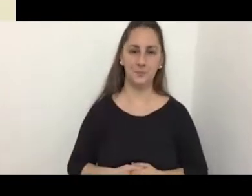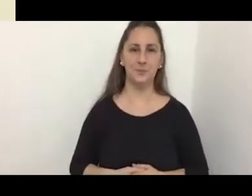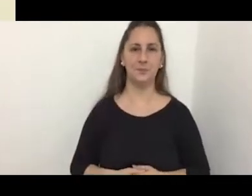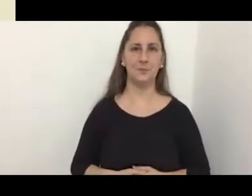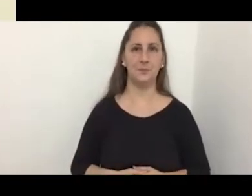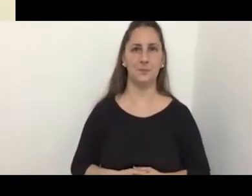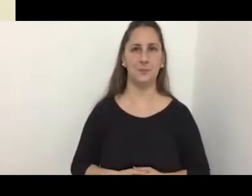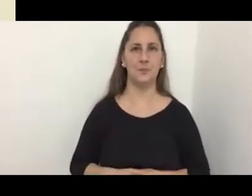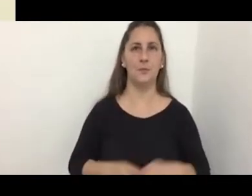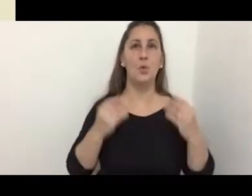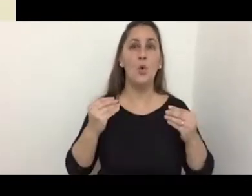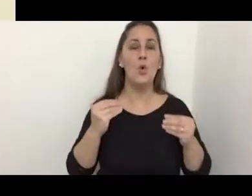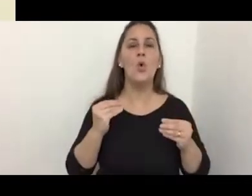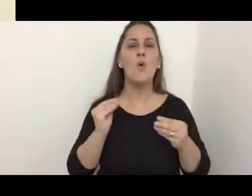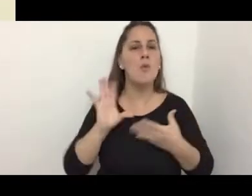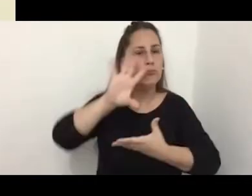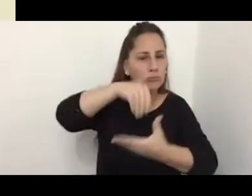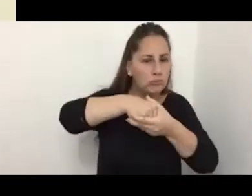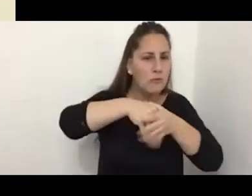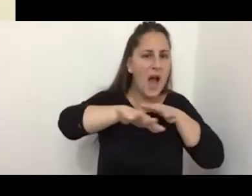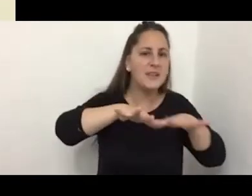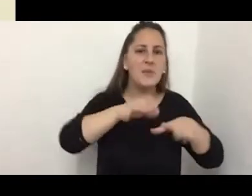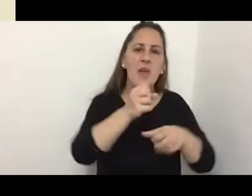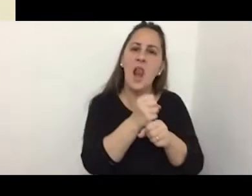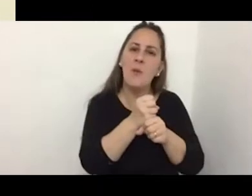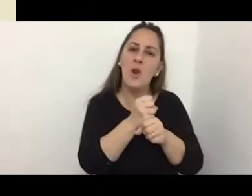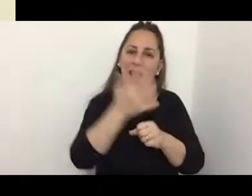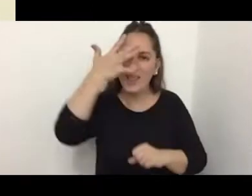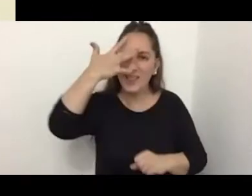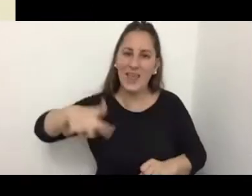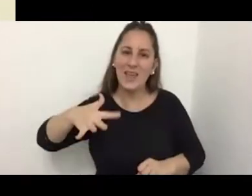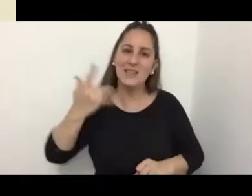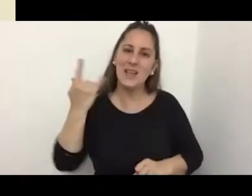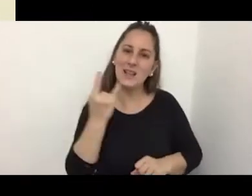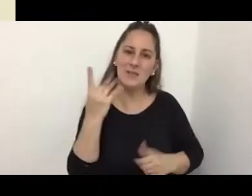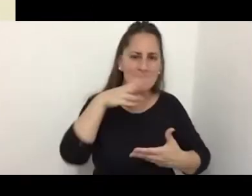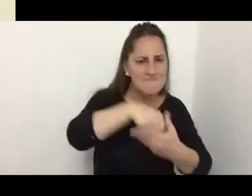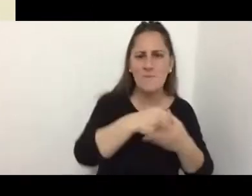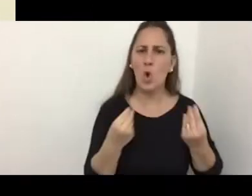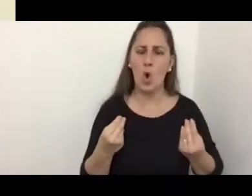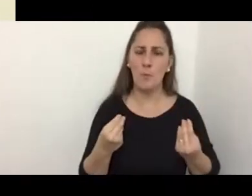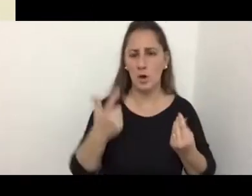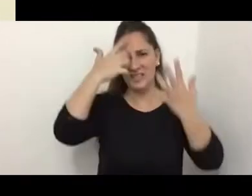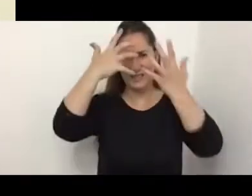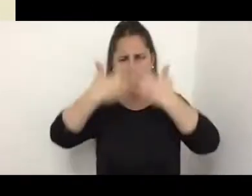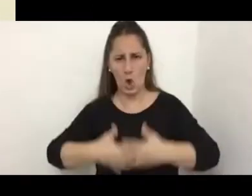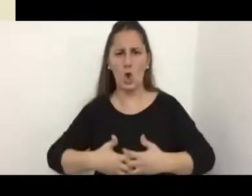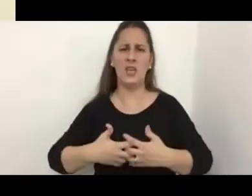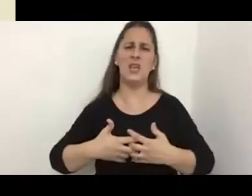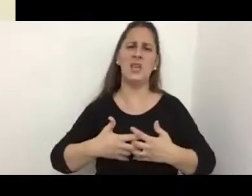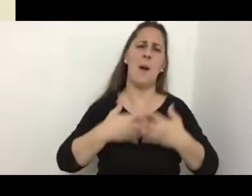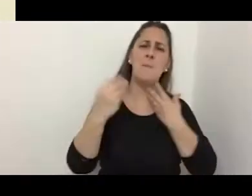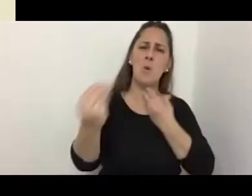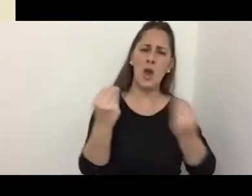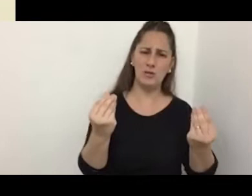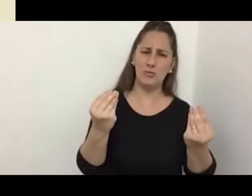¿cómo incide en la actividad laboral? En vez de hablar tanto que la tecnología destruye puestos, crea que